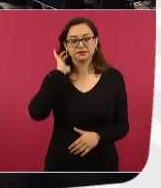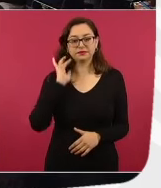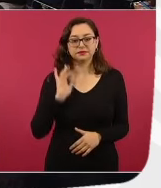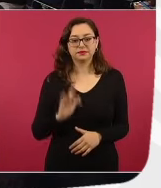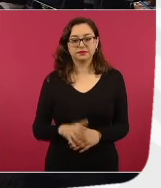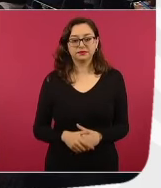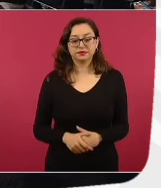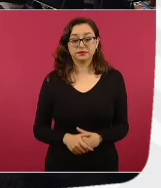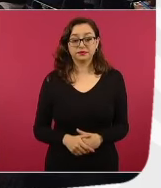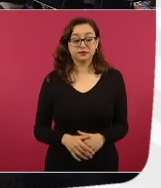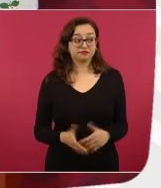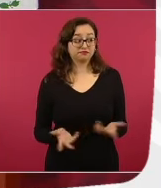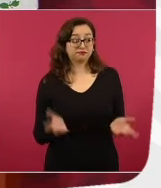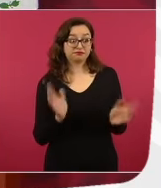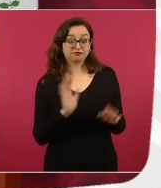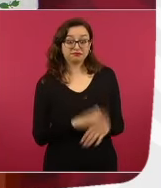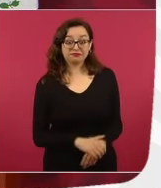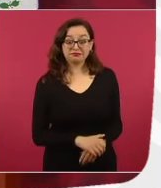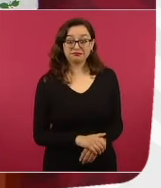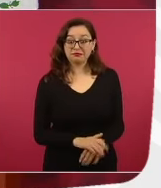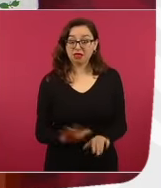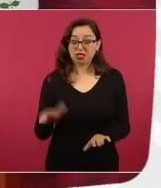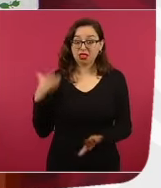no más le faltó